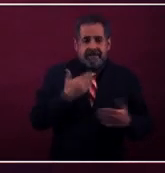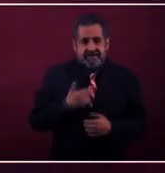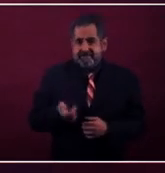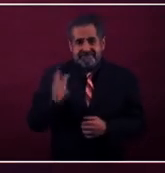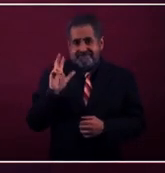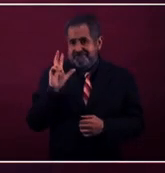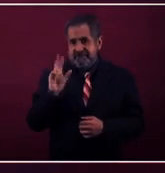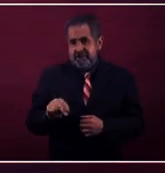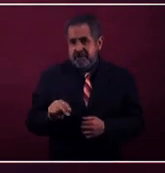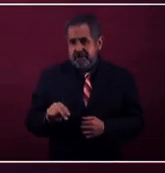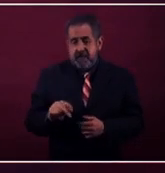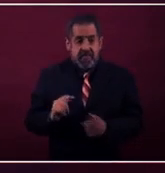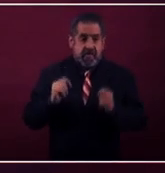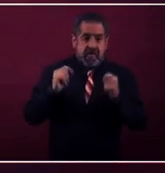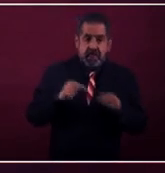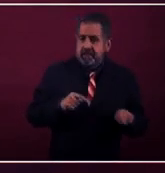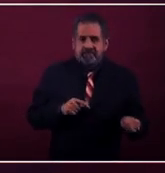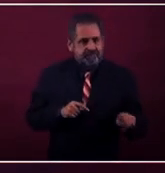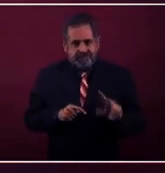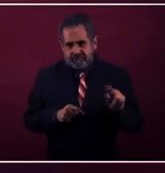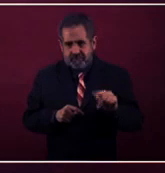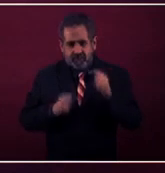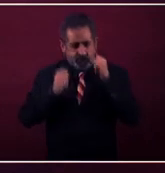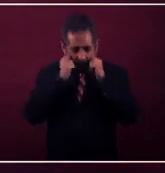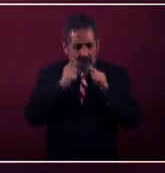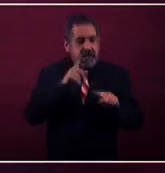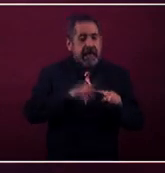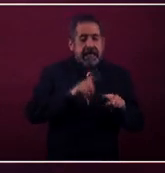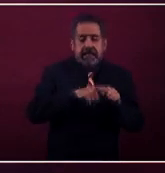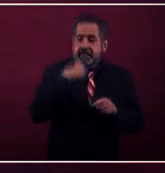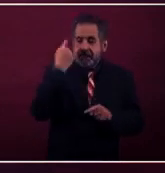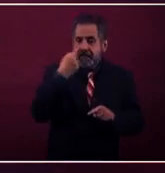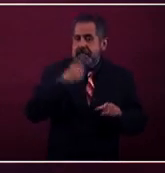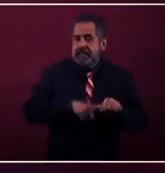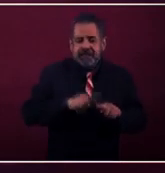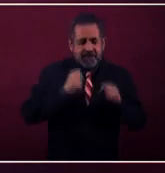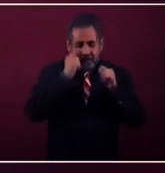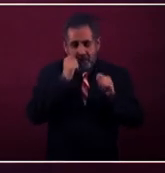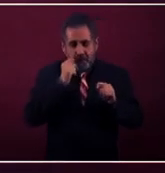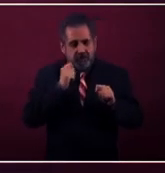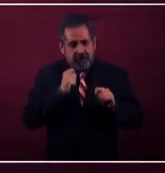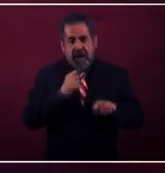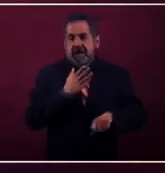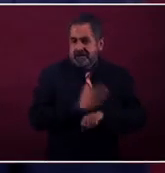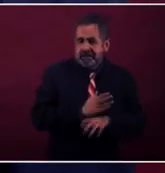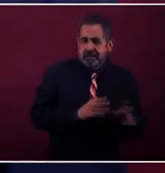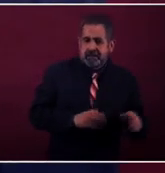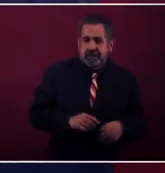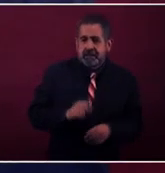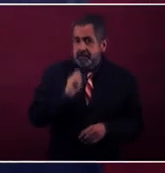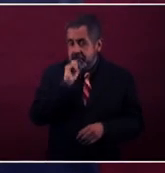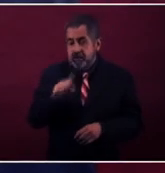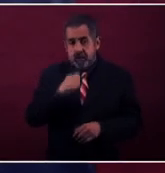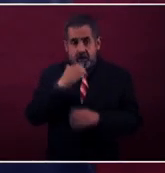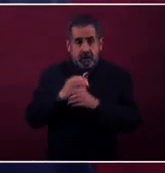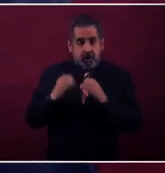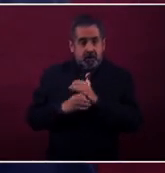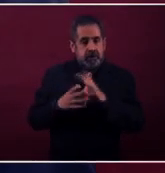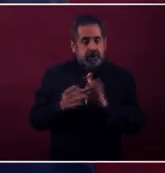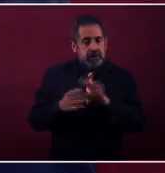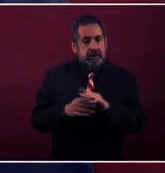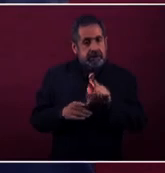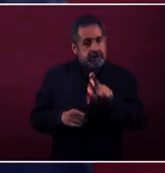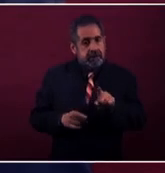acciones arbitrarias, trátese de quien se trate. Y también otra de las cosas